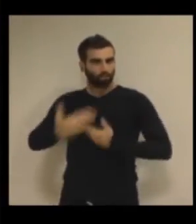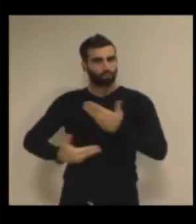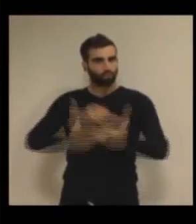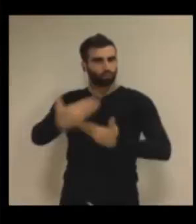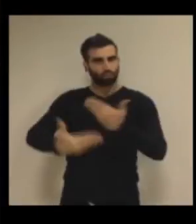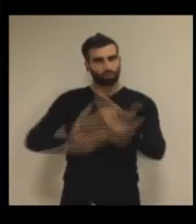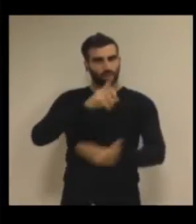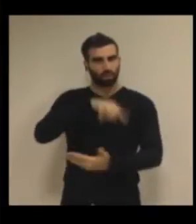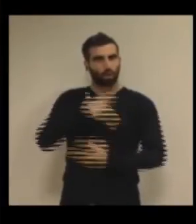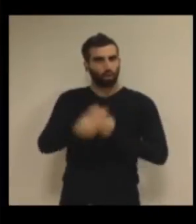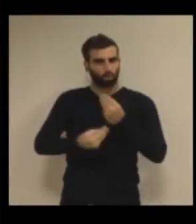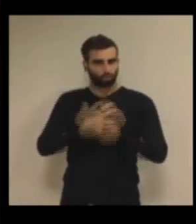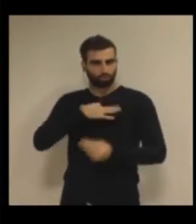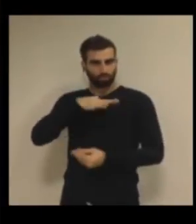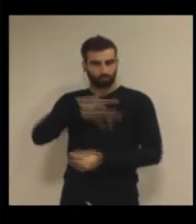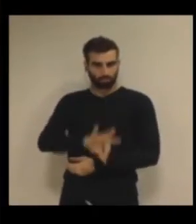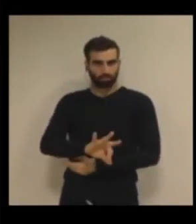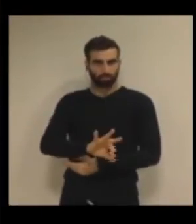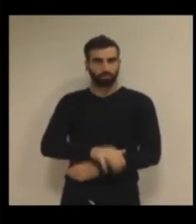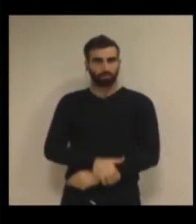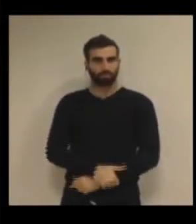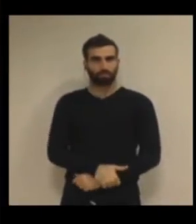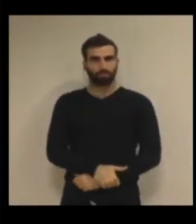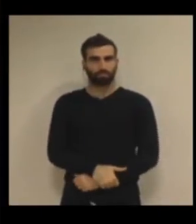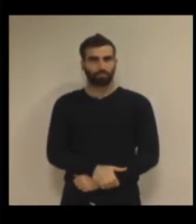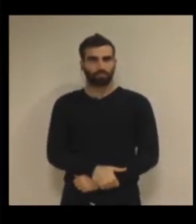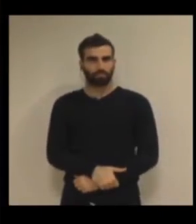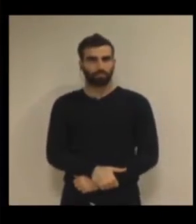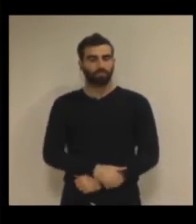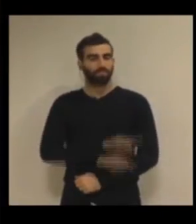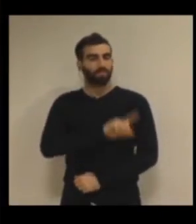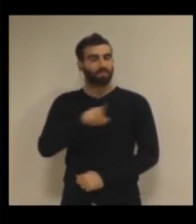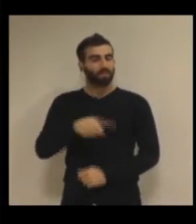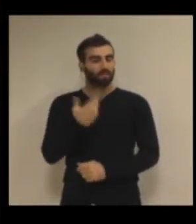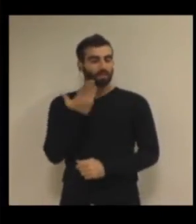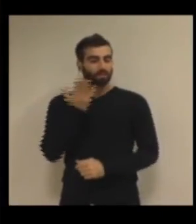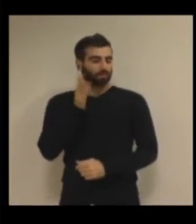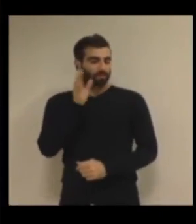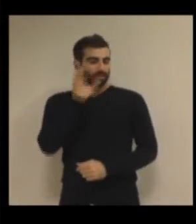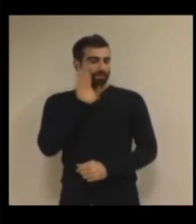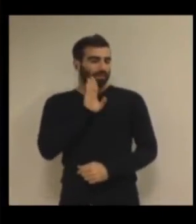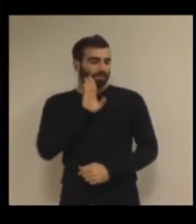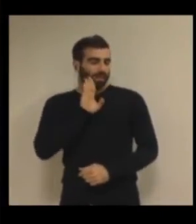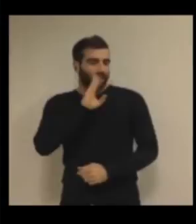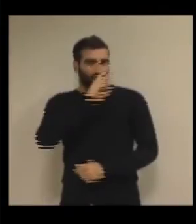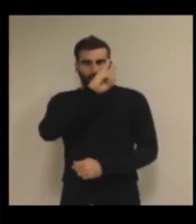Una parte que se ha olvidado comentar,